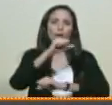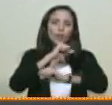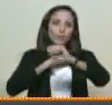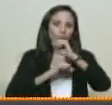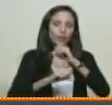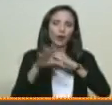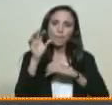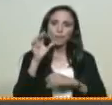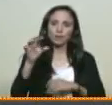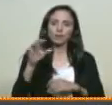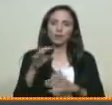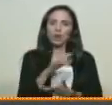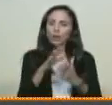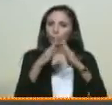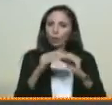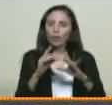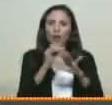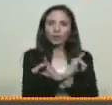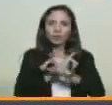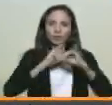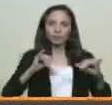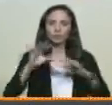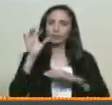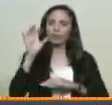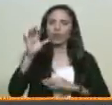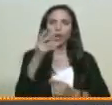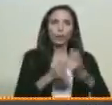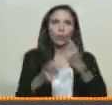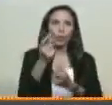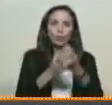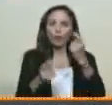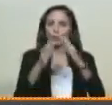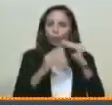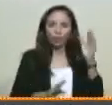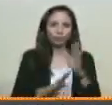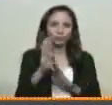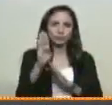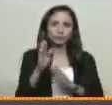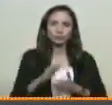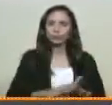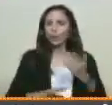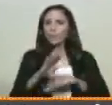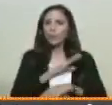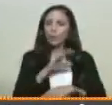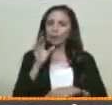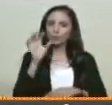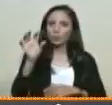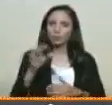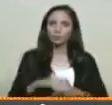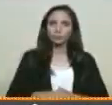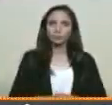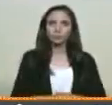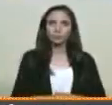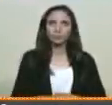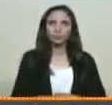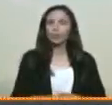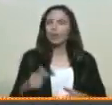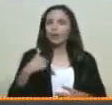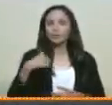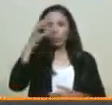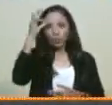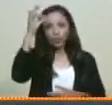la soberanía monetaria, financiera y económica de la patria. Así lo